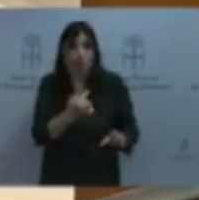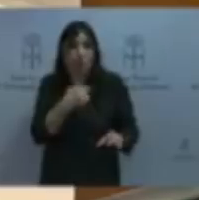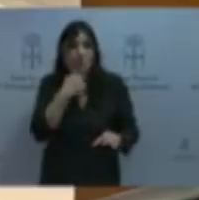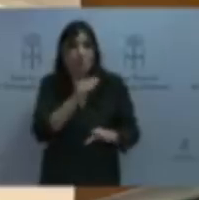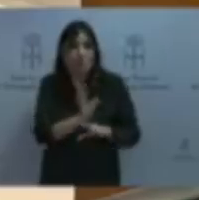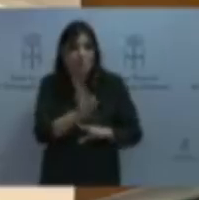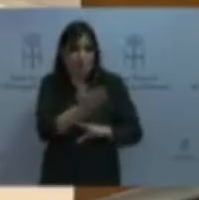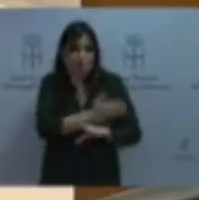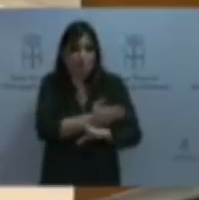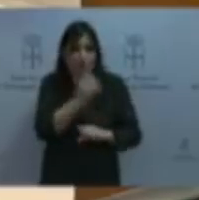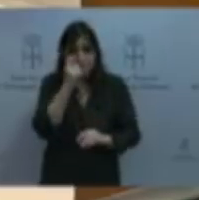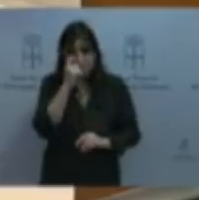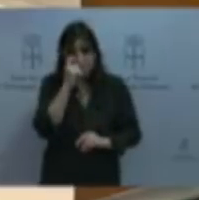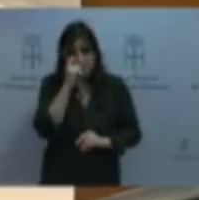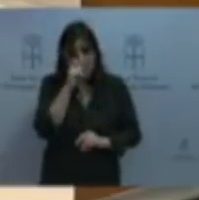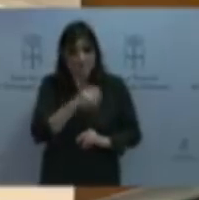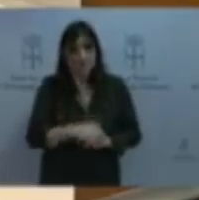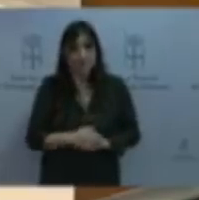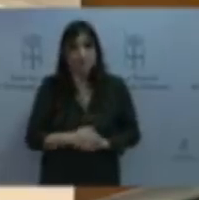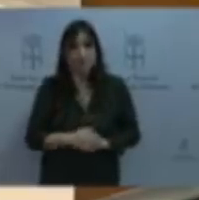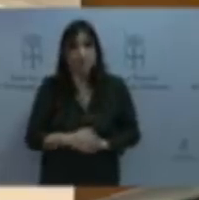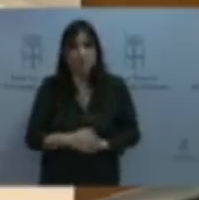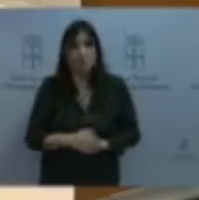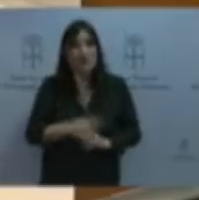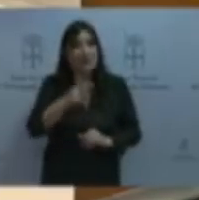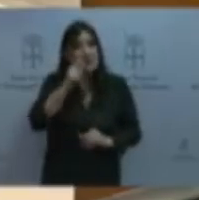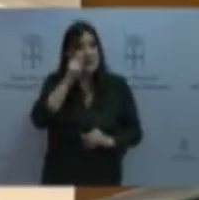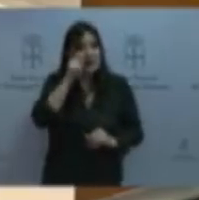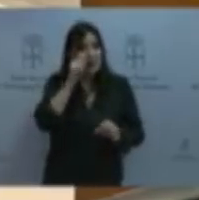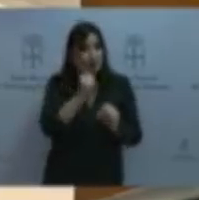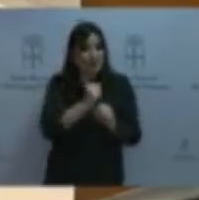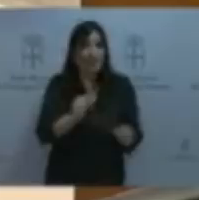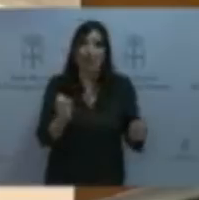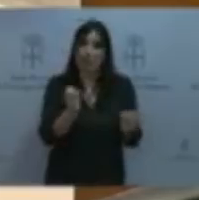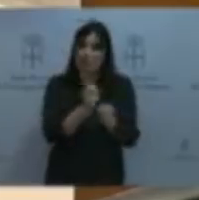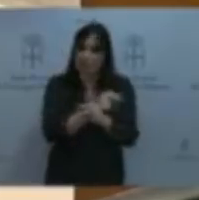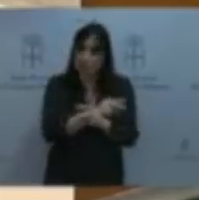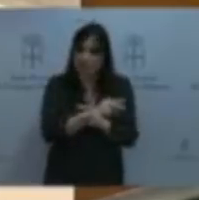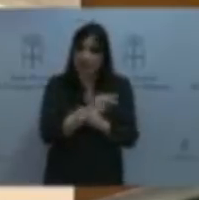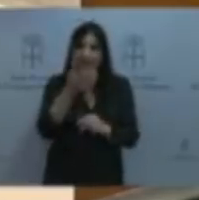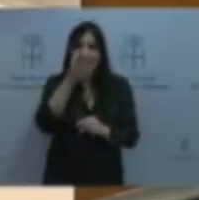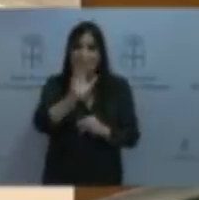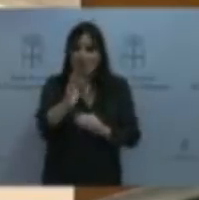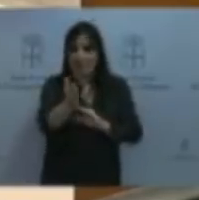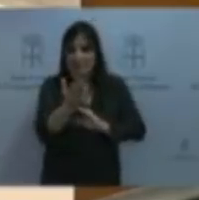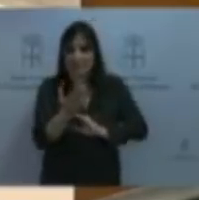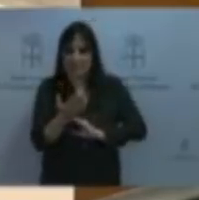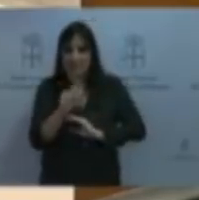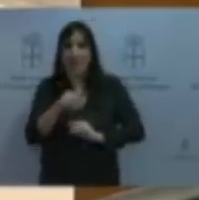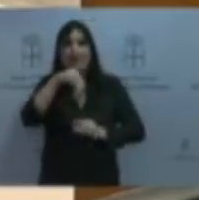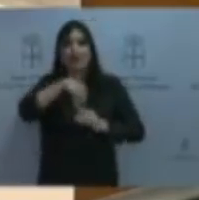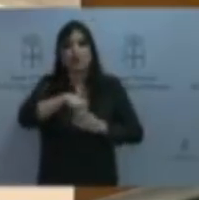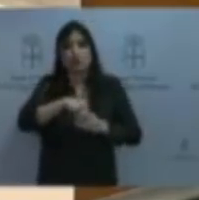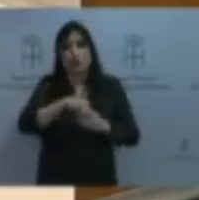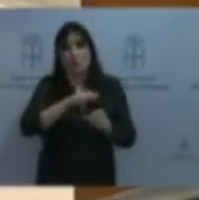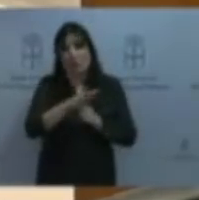anterior, la Inspección de Trabajo y Seguridad Social recibe estas denuncias que procesa en el ámbito de sus competencias en la Inspección de Trabajo, de